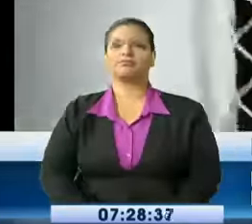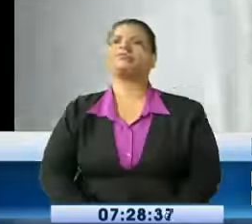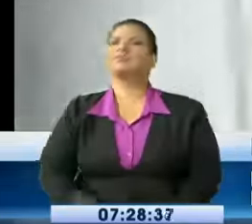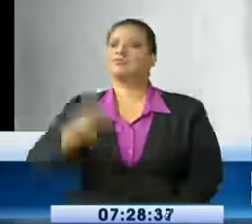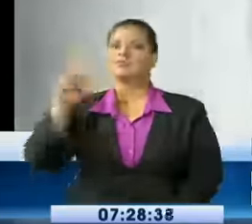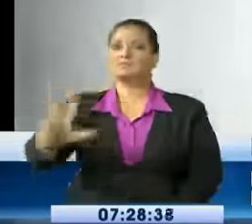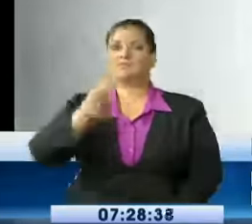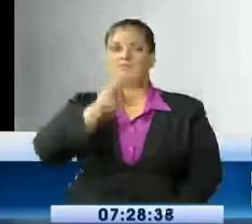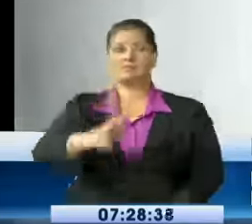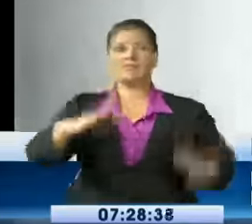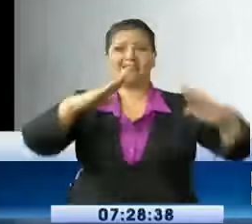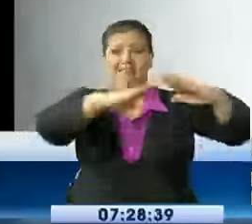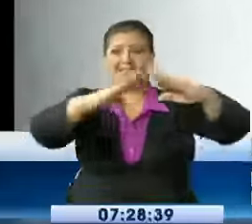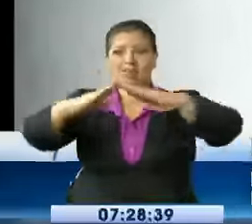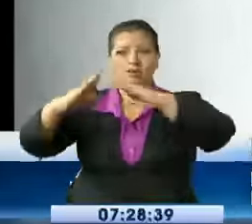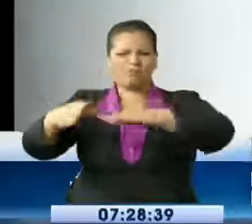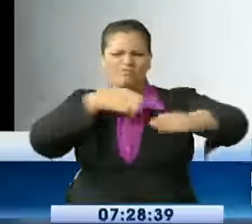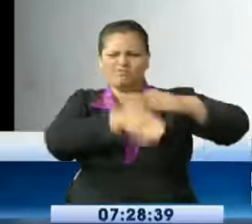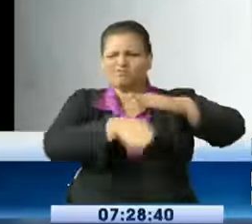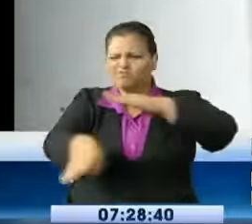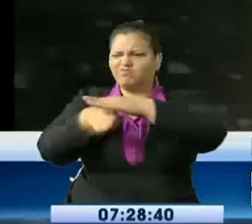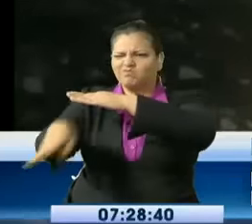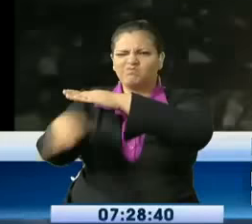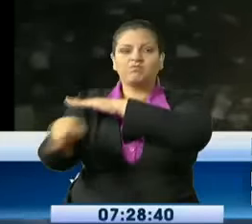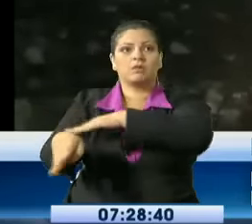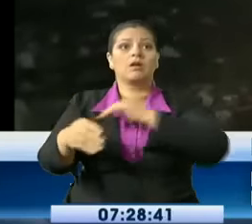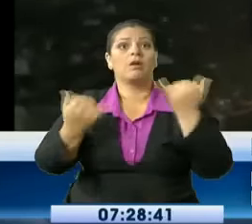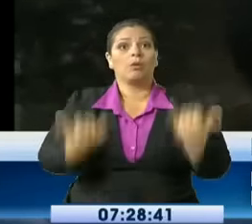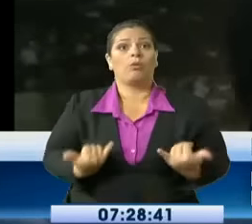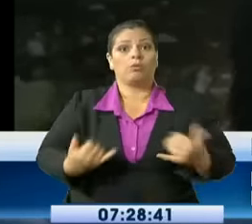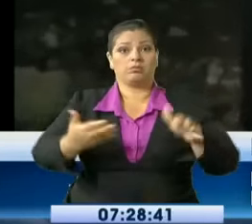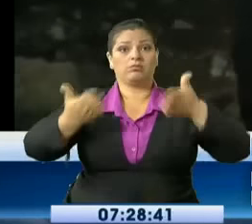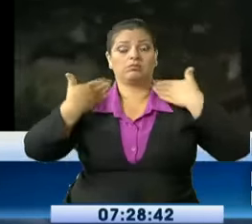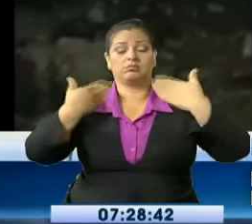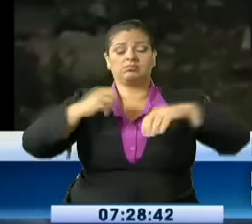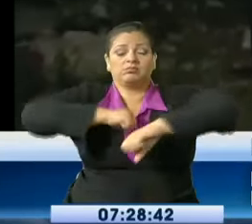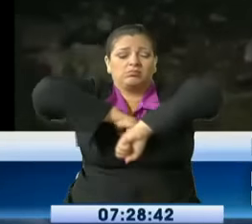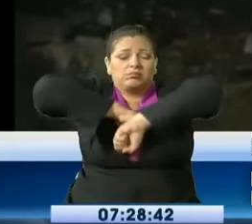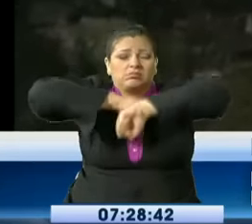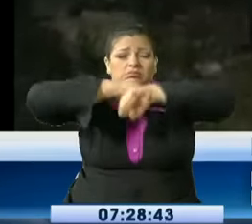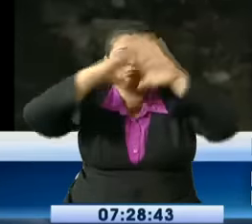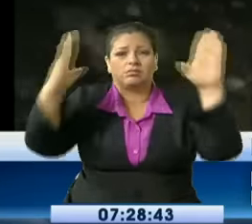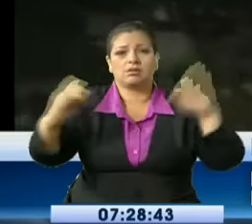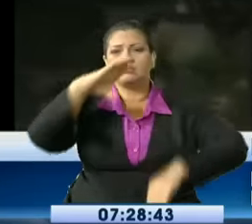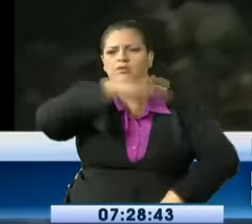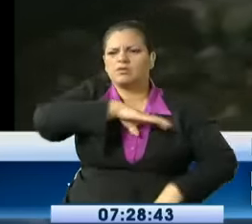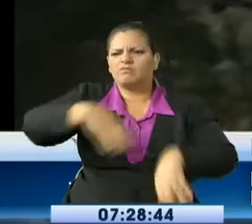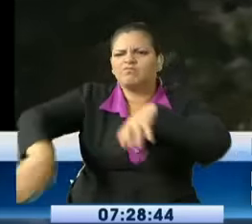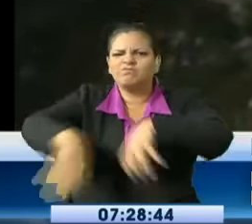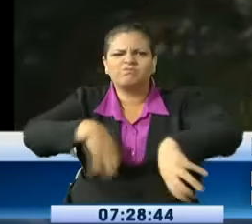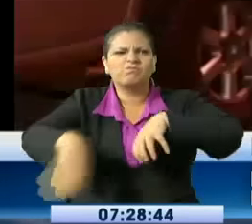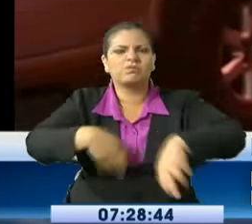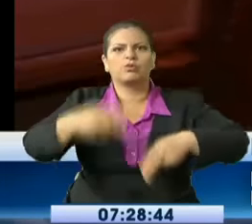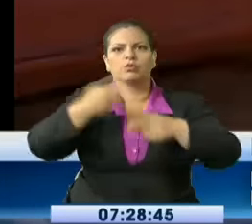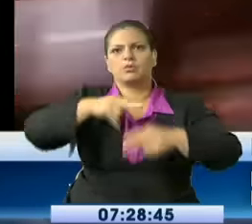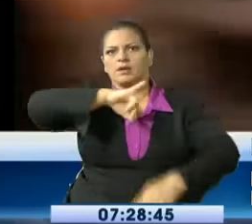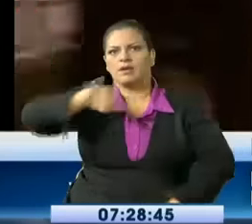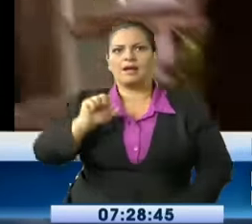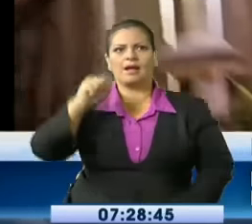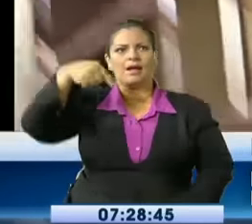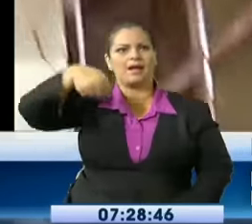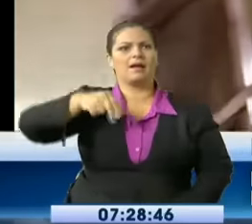...33 viviendas fueron allanadas esta madrugada en Guayaquil durante el operativo policial denominado Jaque Mate, en